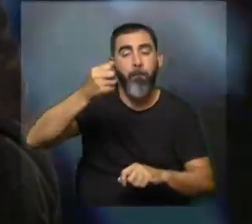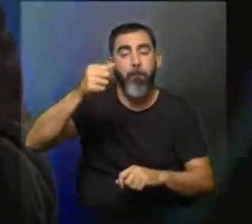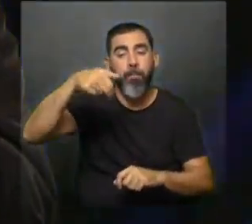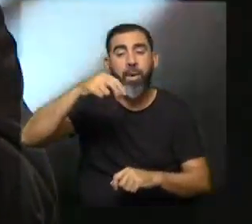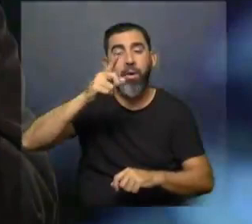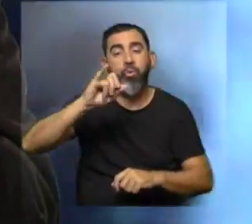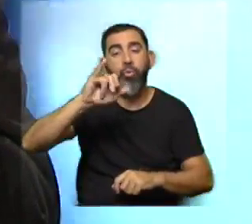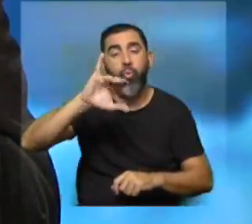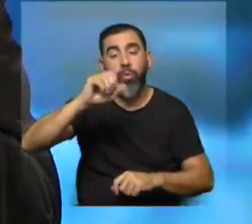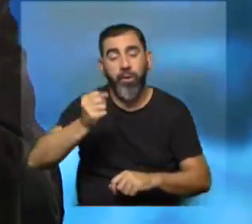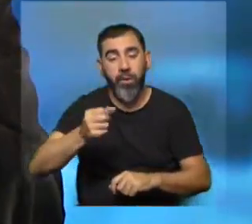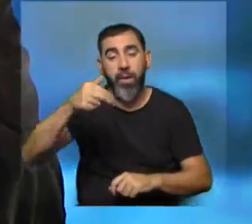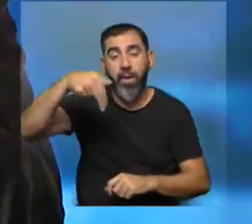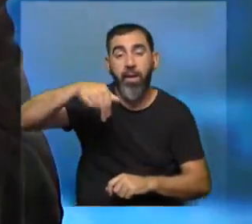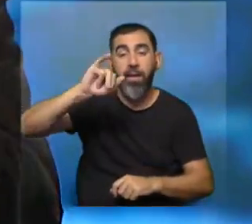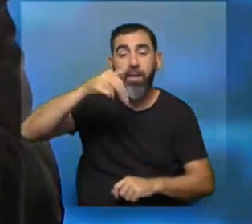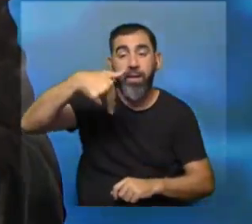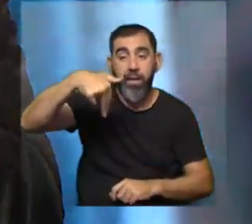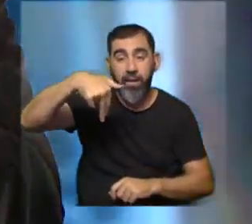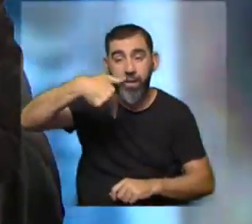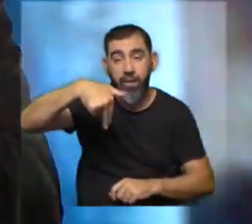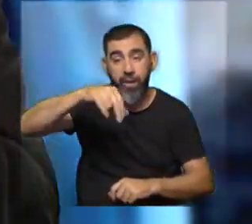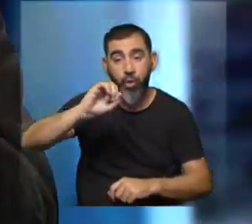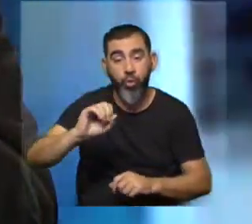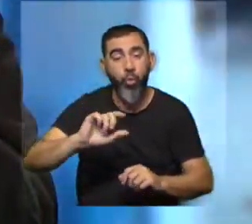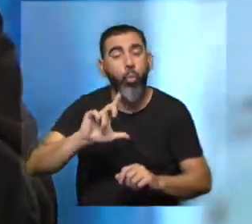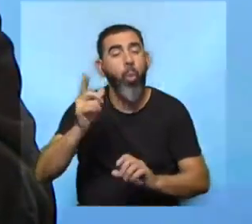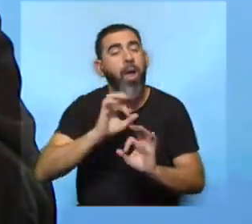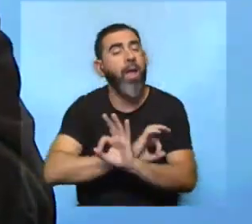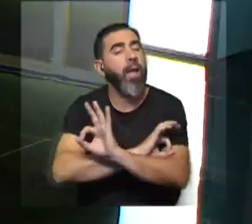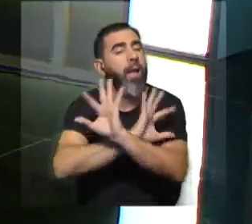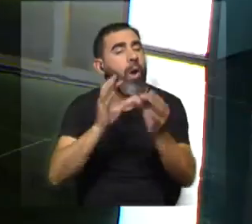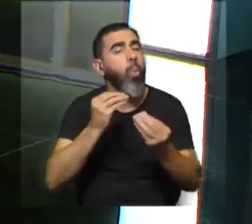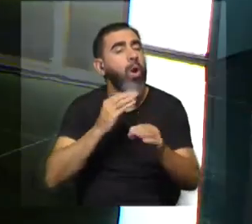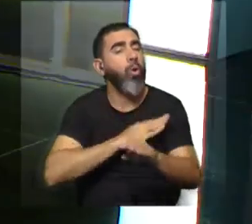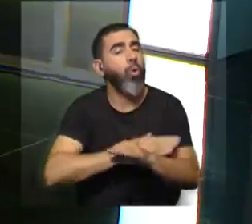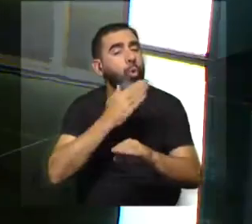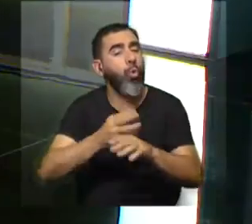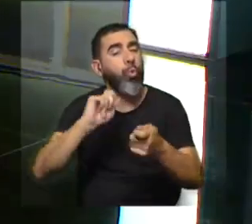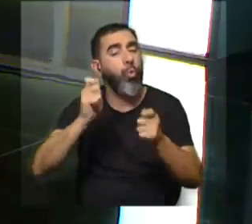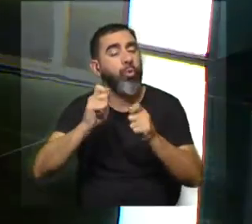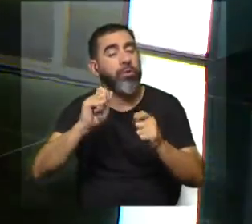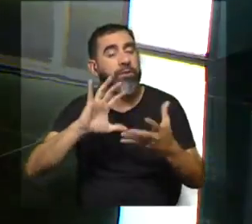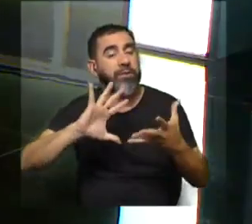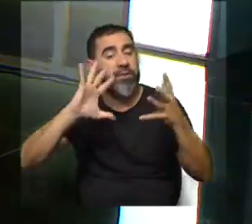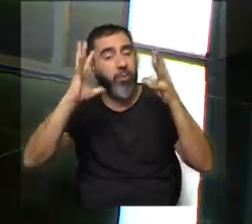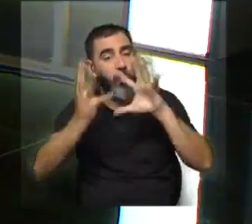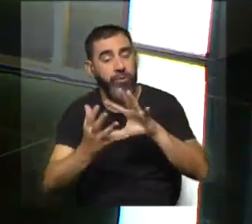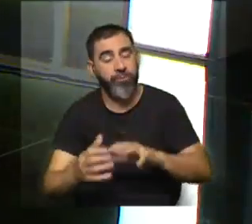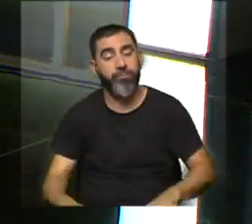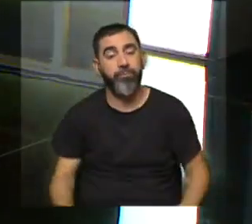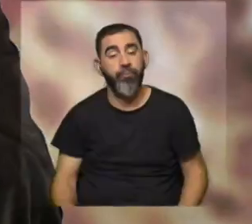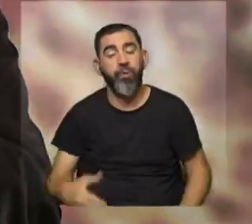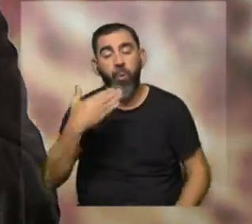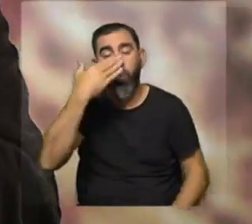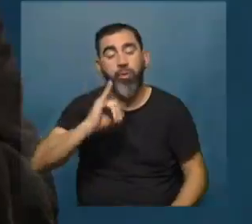el fenómeno del Niño y otros fenómenos más, no está claro aún cuál es el impacto del cambio climático sobre ellos. O sea, eso en el último